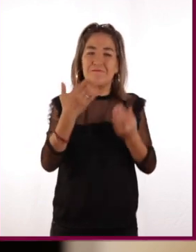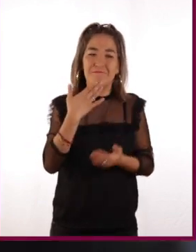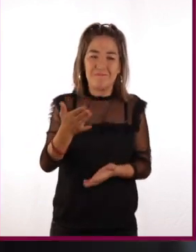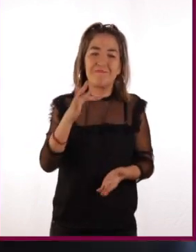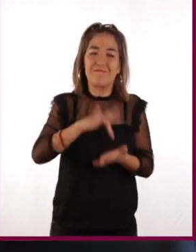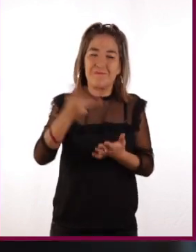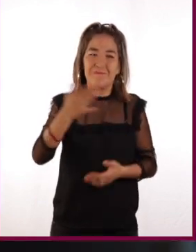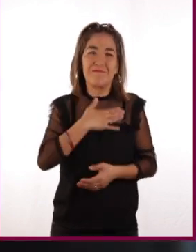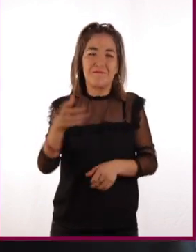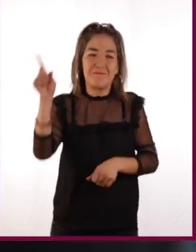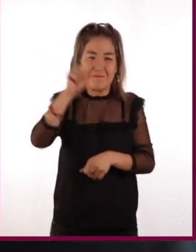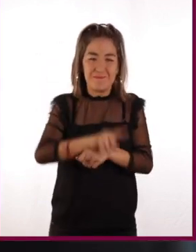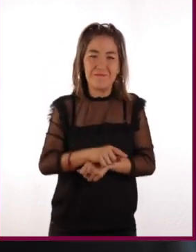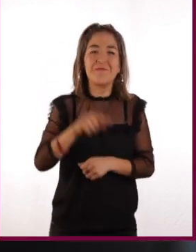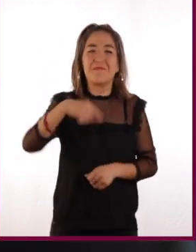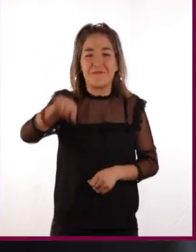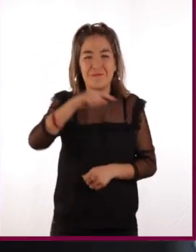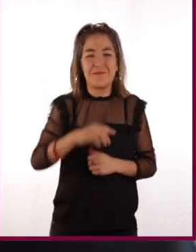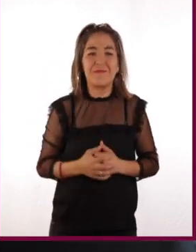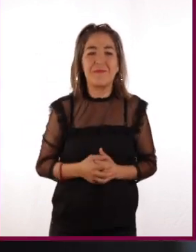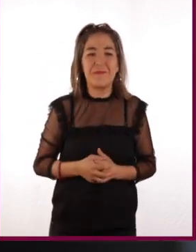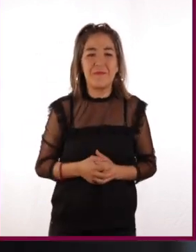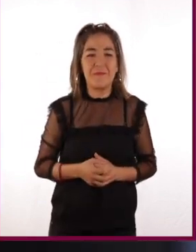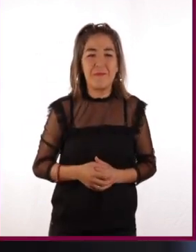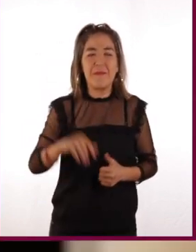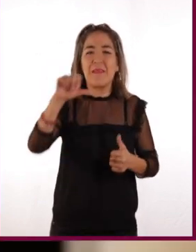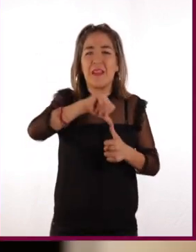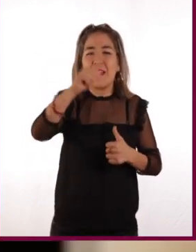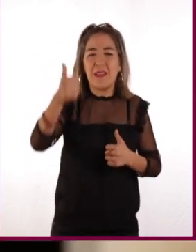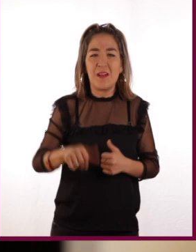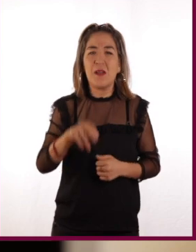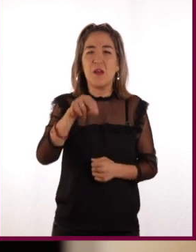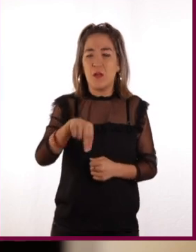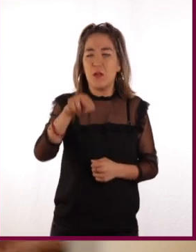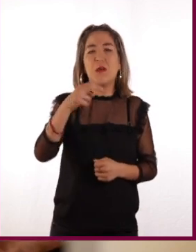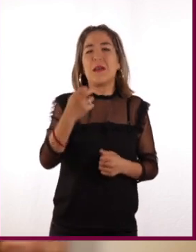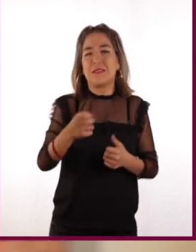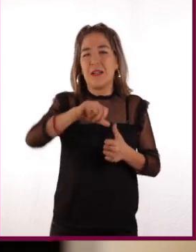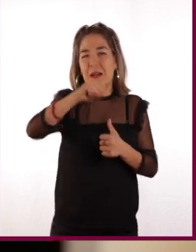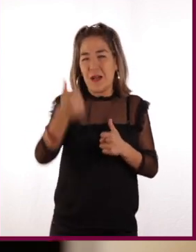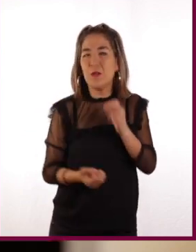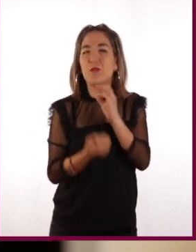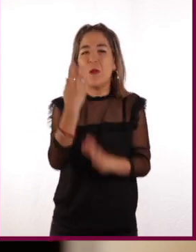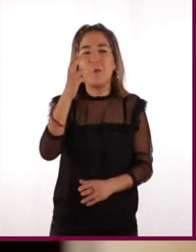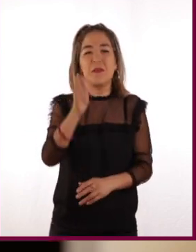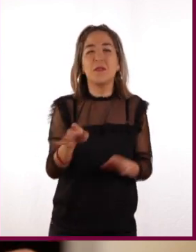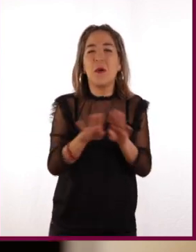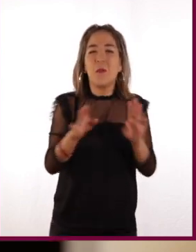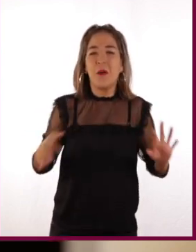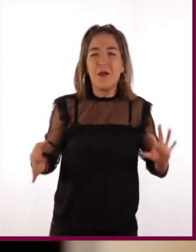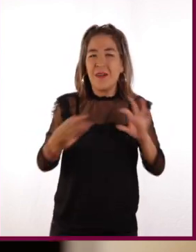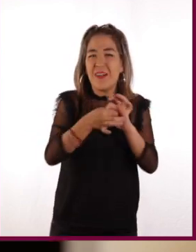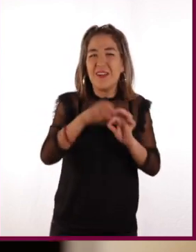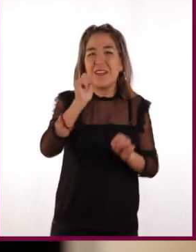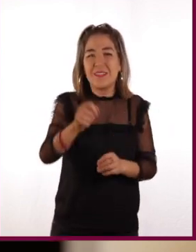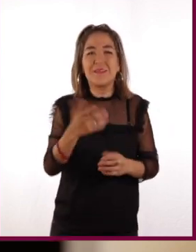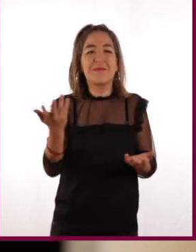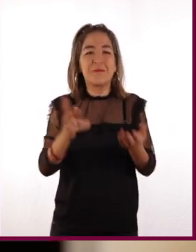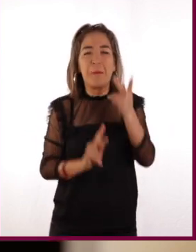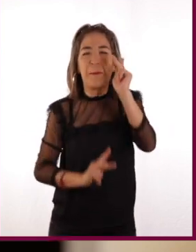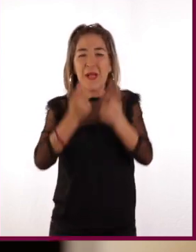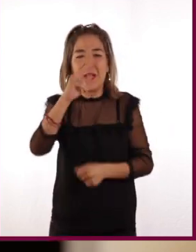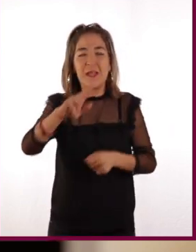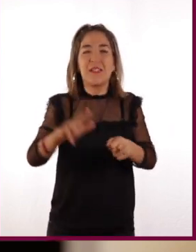programa. Muy bien, gracias. Muy buen día a ti y a tu auditorio. Sabemos que el Art Nouveau se basa en imitar a la naturaleza y sabemos